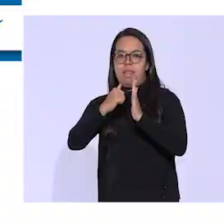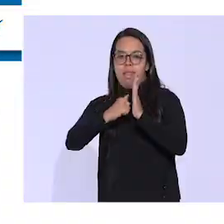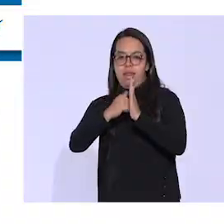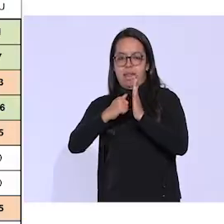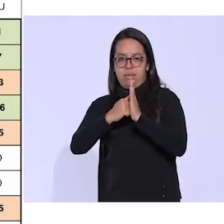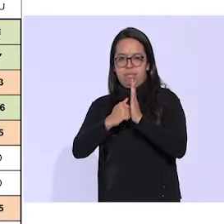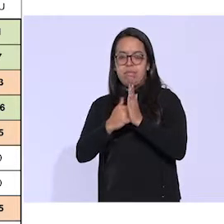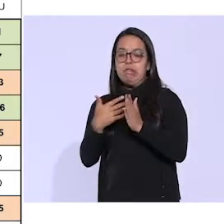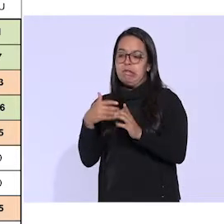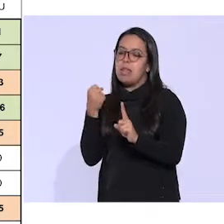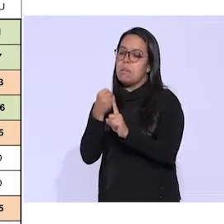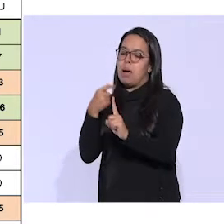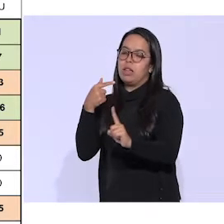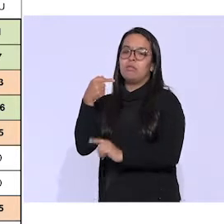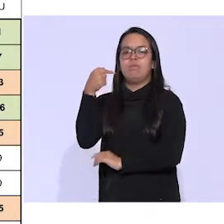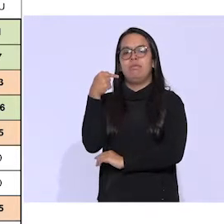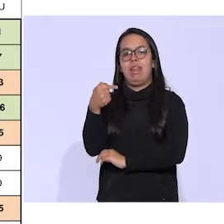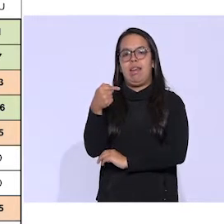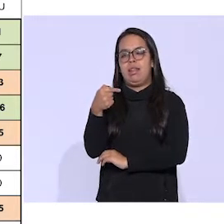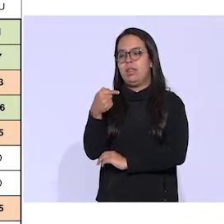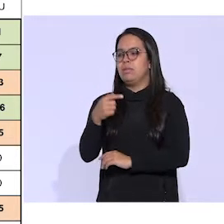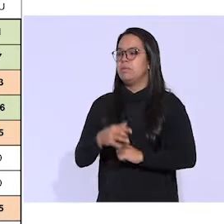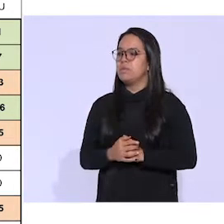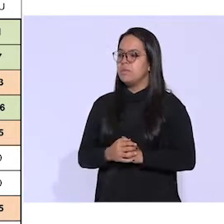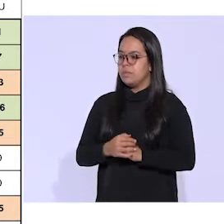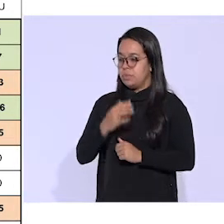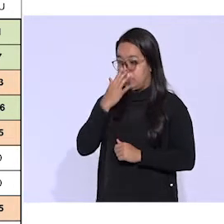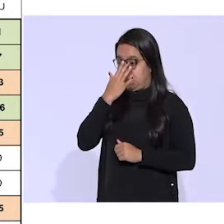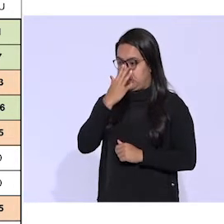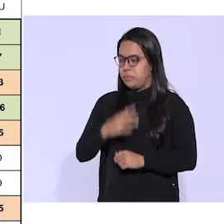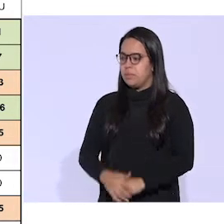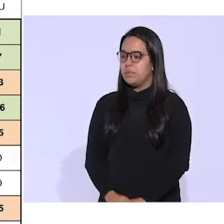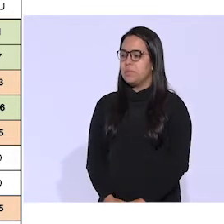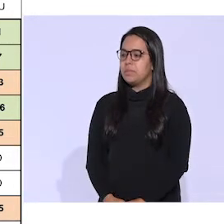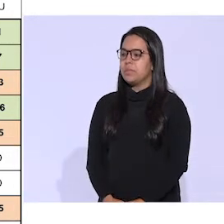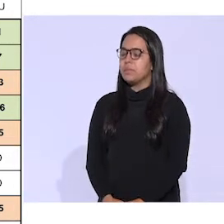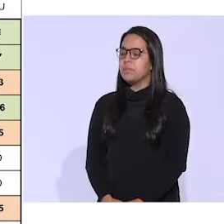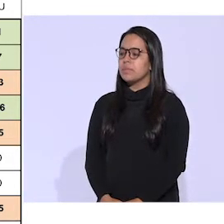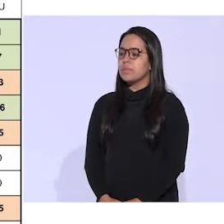todos, además, había una excepción, pero